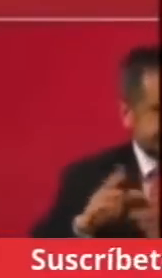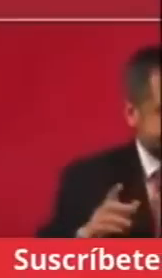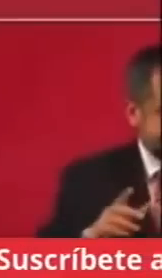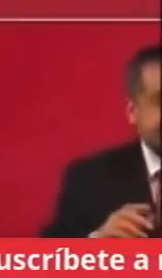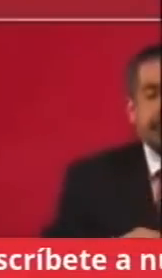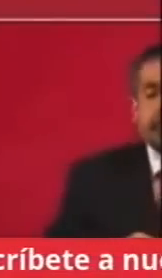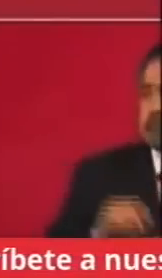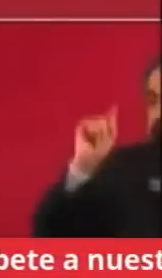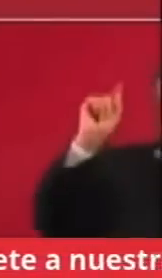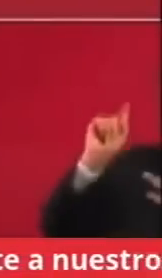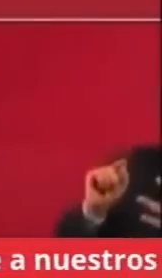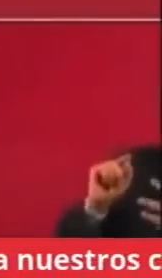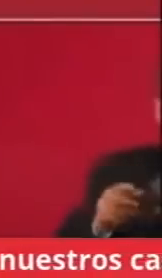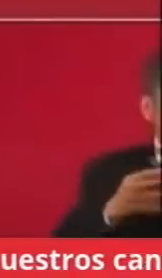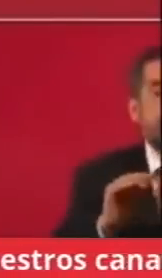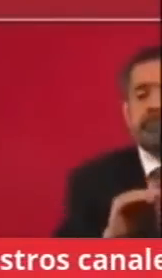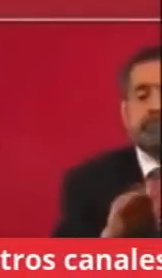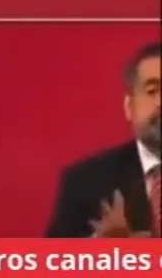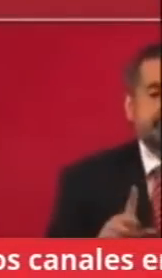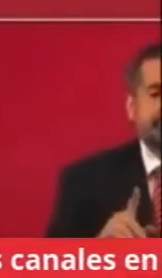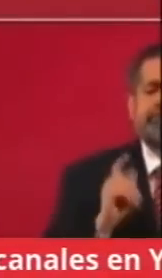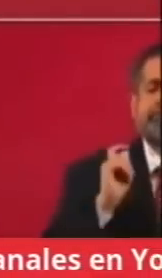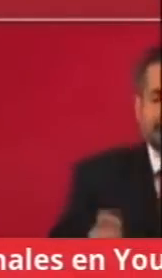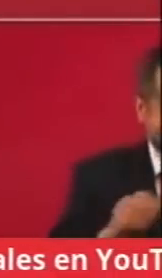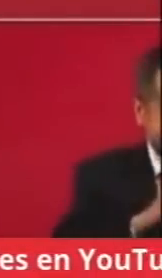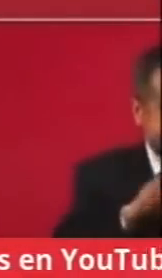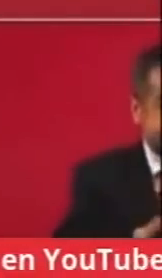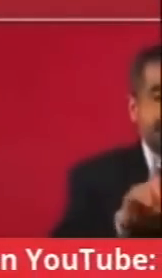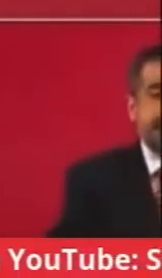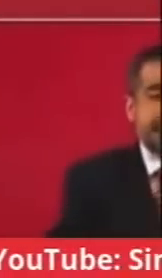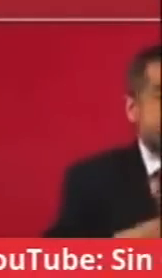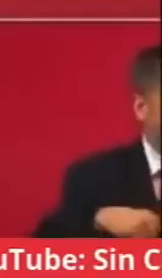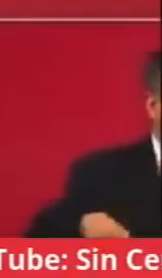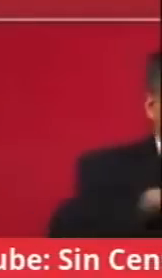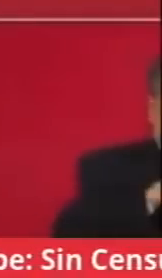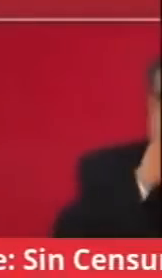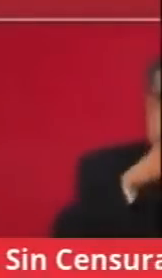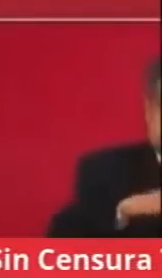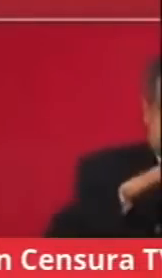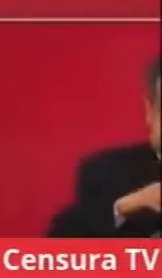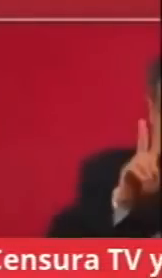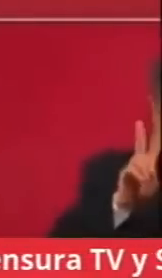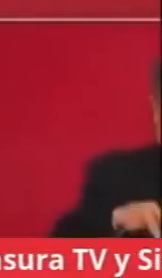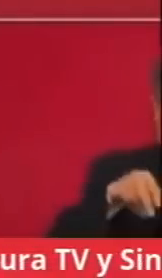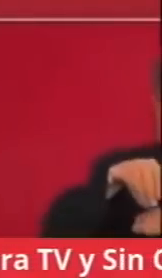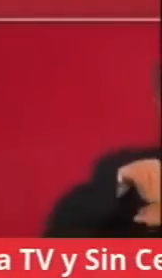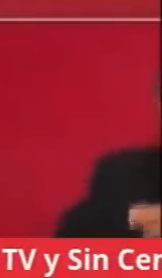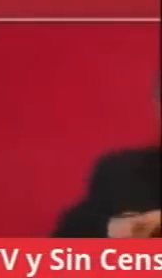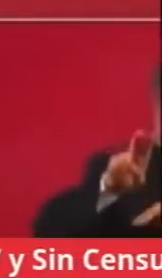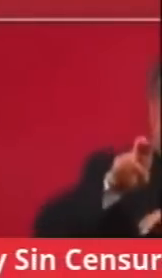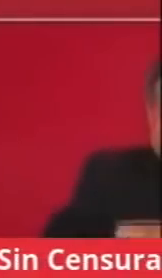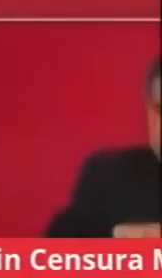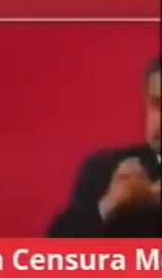este análisis, ya que no necesariamente los que han ocupado el cargo en la embajada norteamericana, pues bueno, son diplomáticos de carrera.